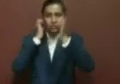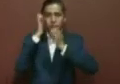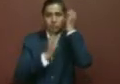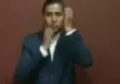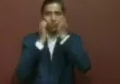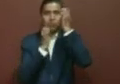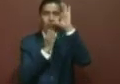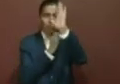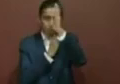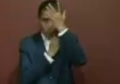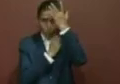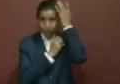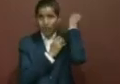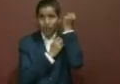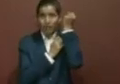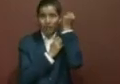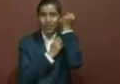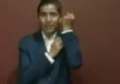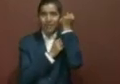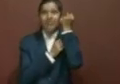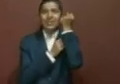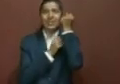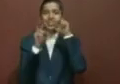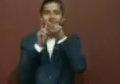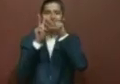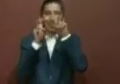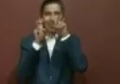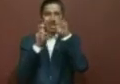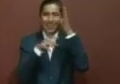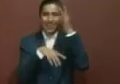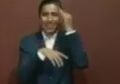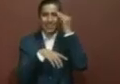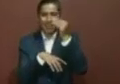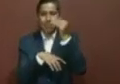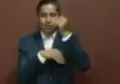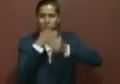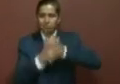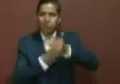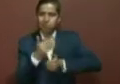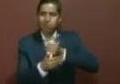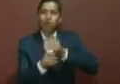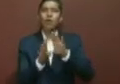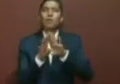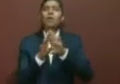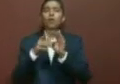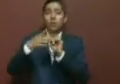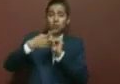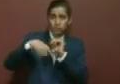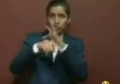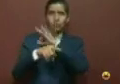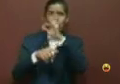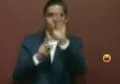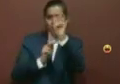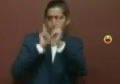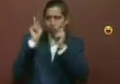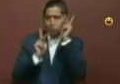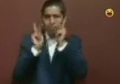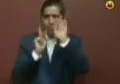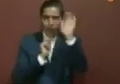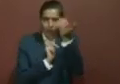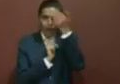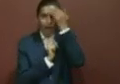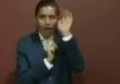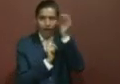María Morelos, Tiempo y Circunstancia, en donde pueden ustedes presenciar o conocer objetos